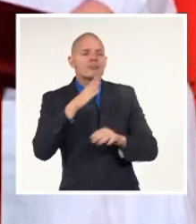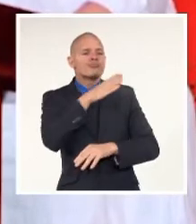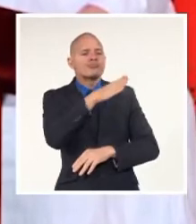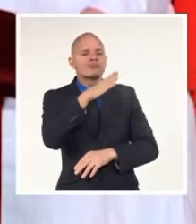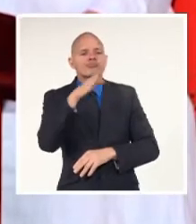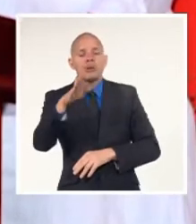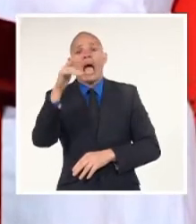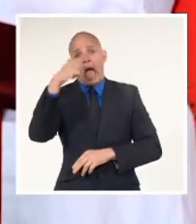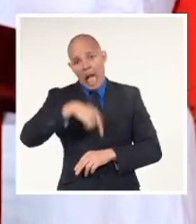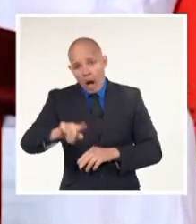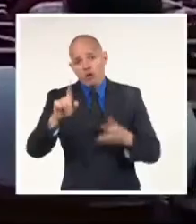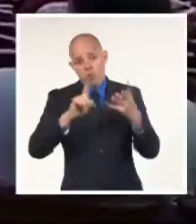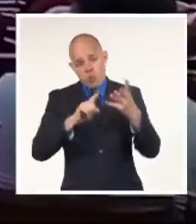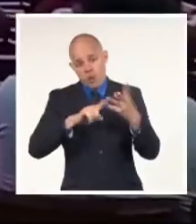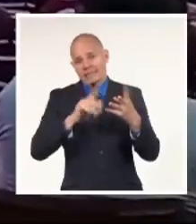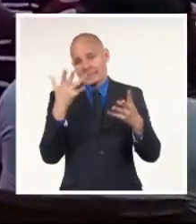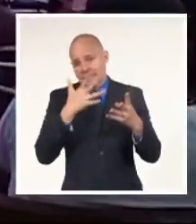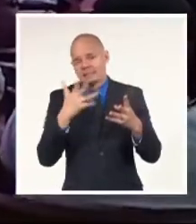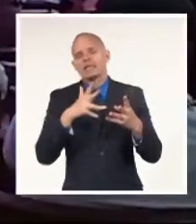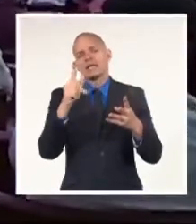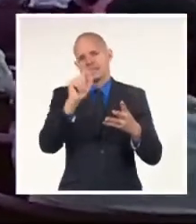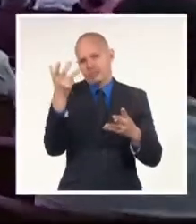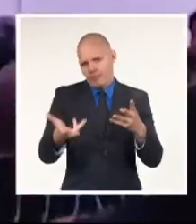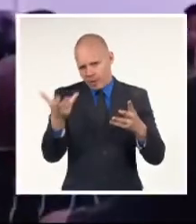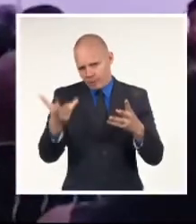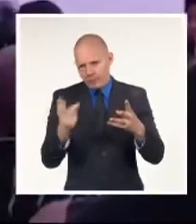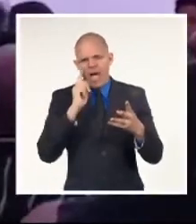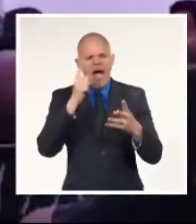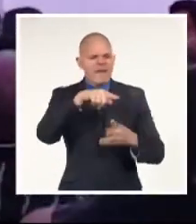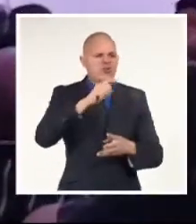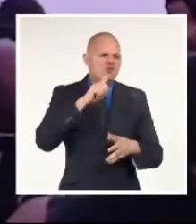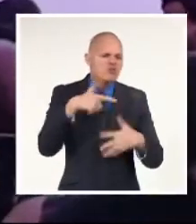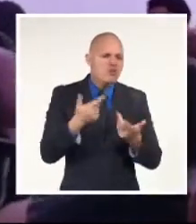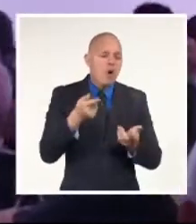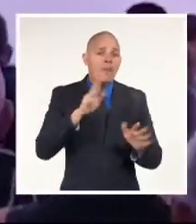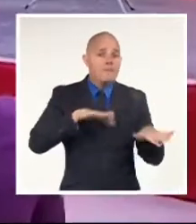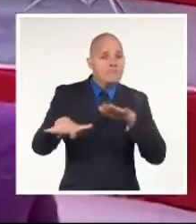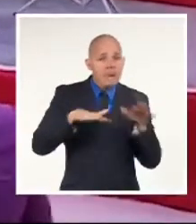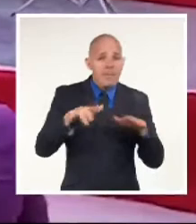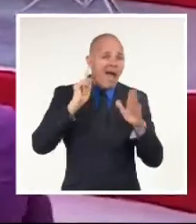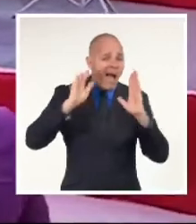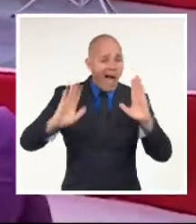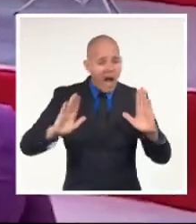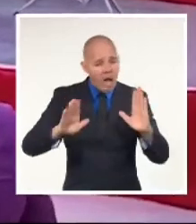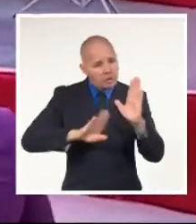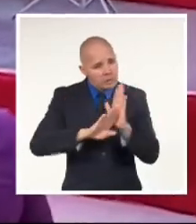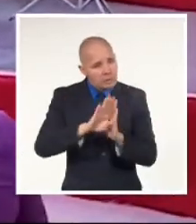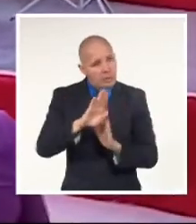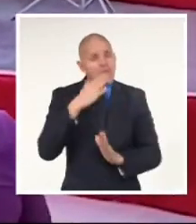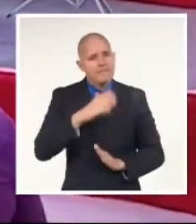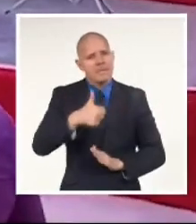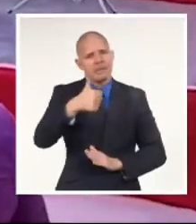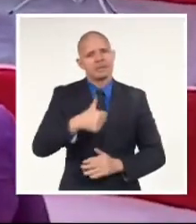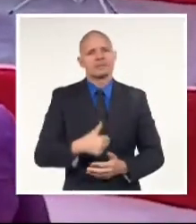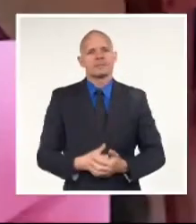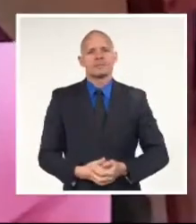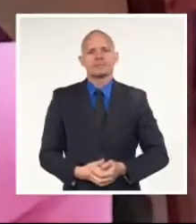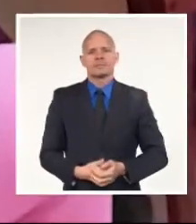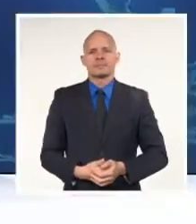las potencialidades de cada territorio en aras de garantizar un mejor año desde el punto de vista económico y social.